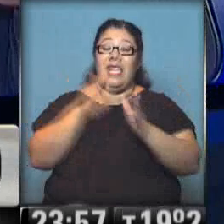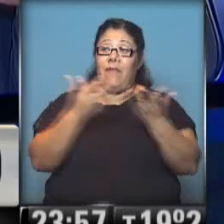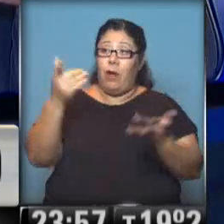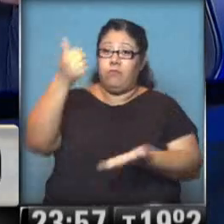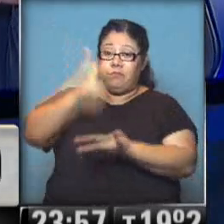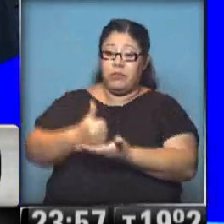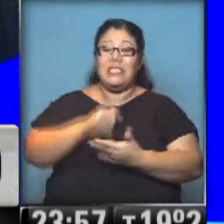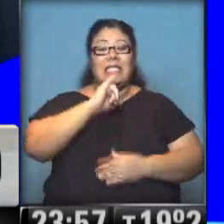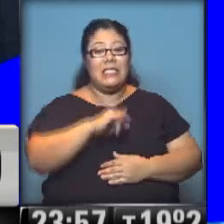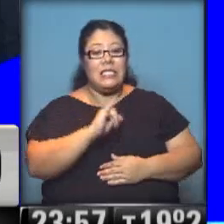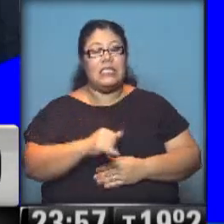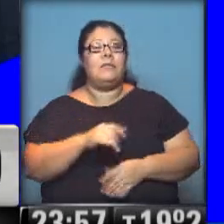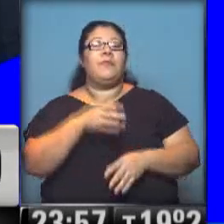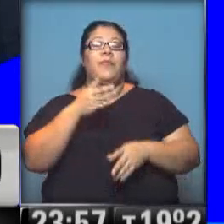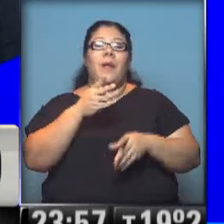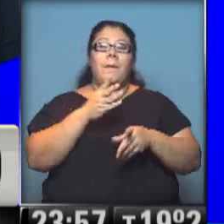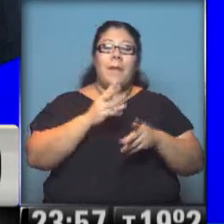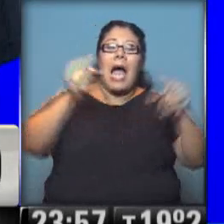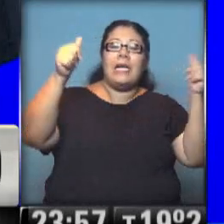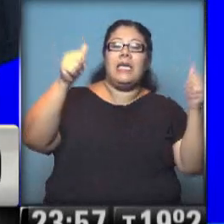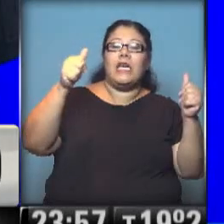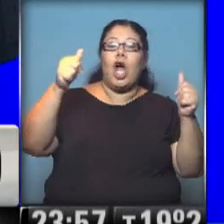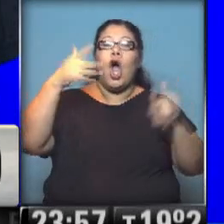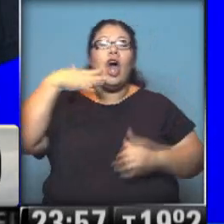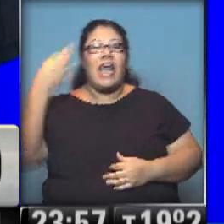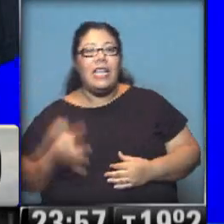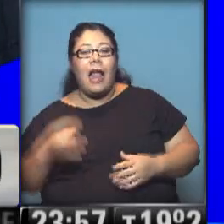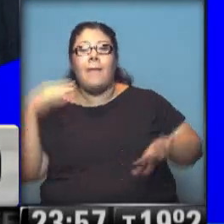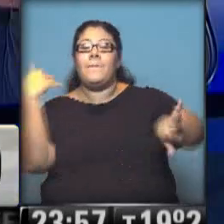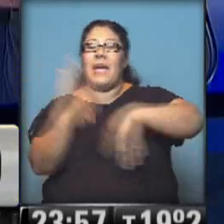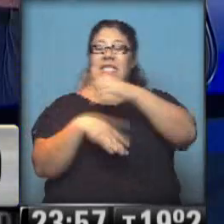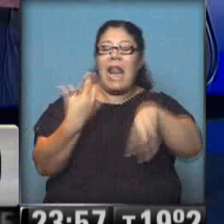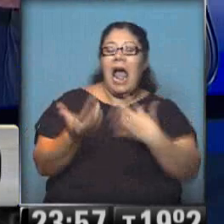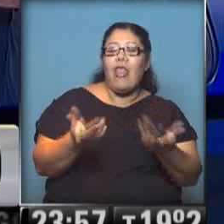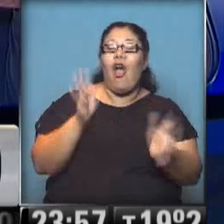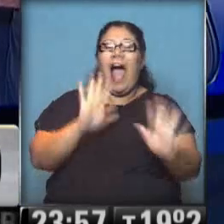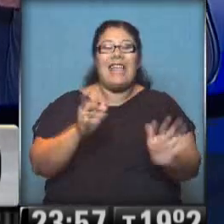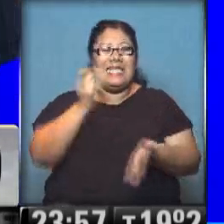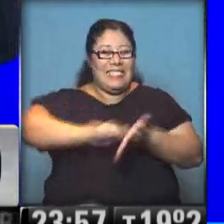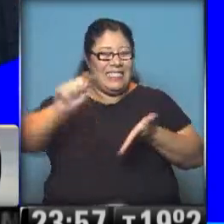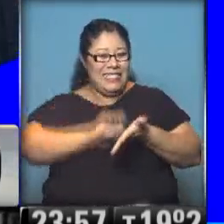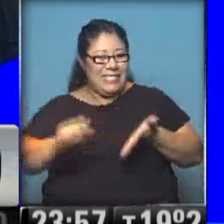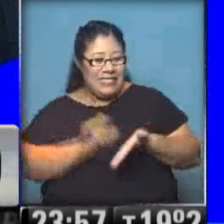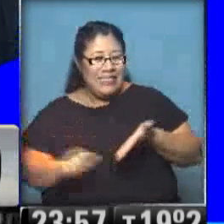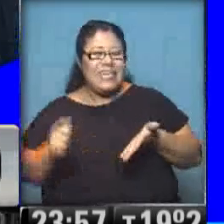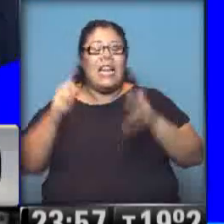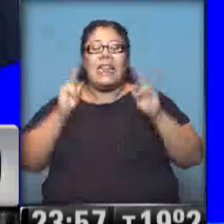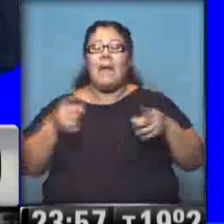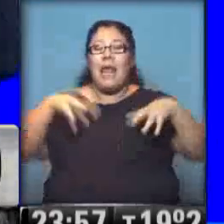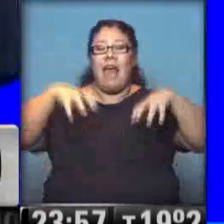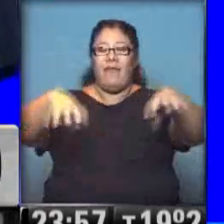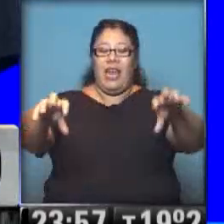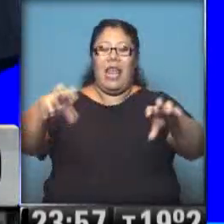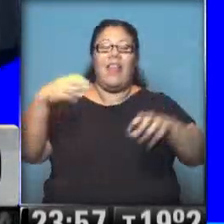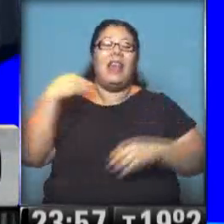hay fantasía, realidad, todo junto. Efectivamente, en este gran quilombo literario, ¿no? Que es la Feria del Libro, estuvimos firmando